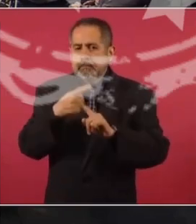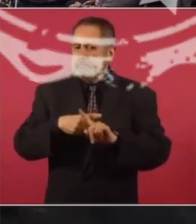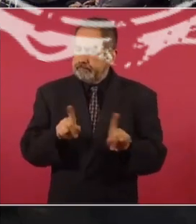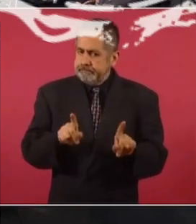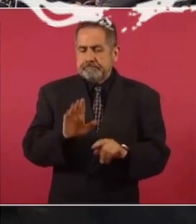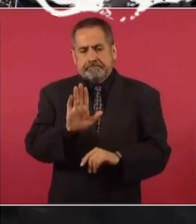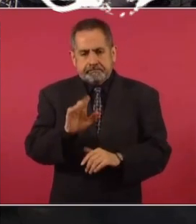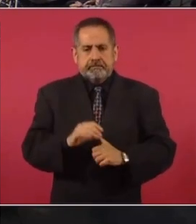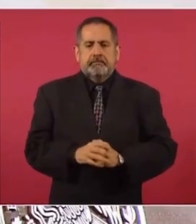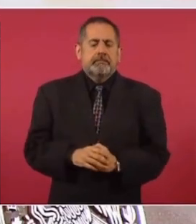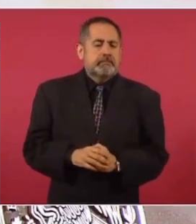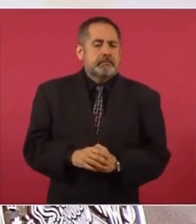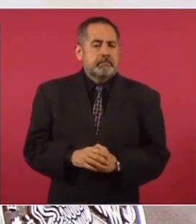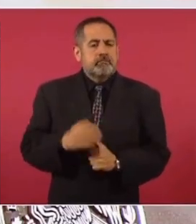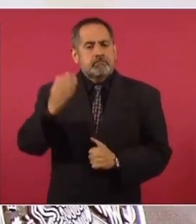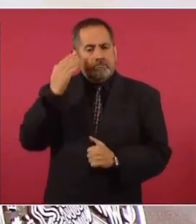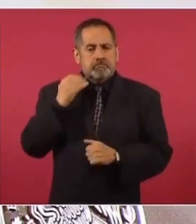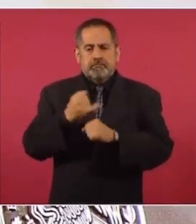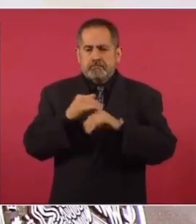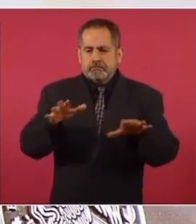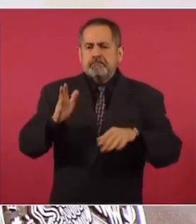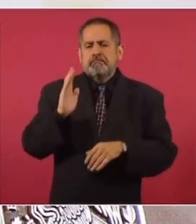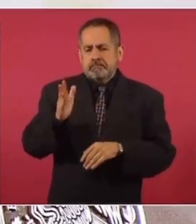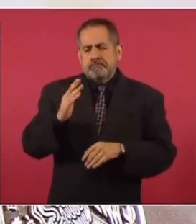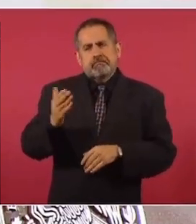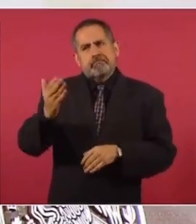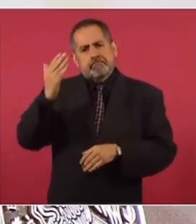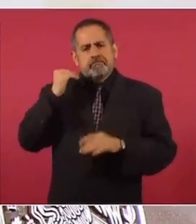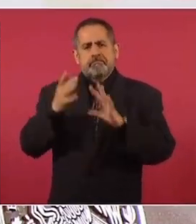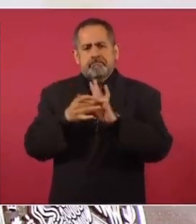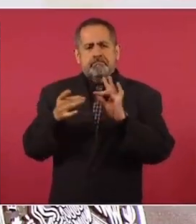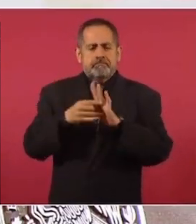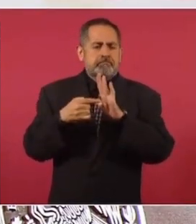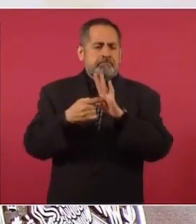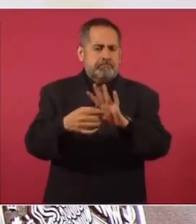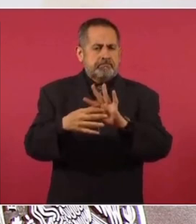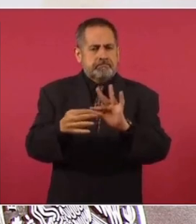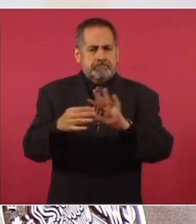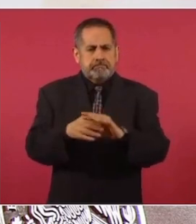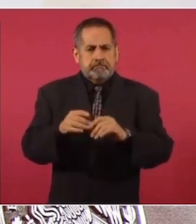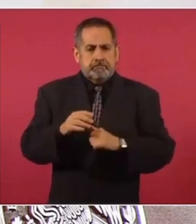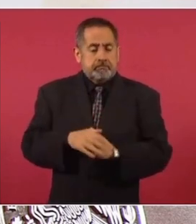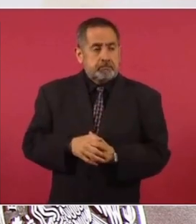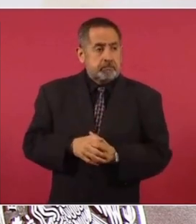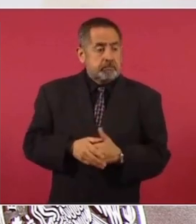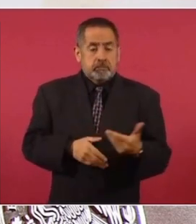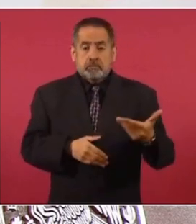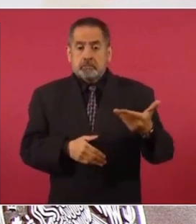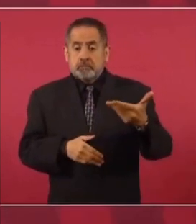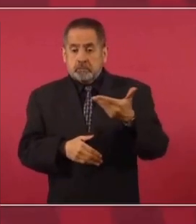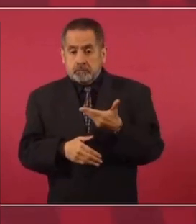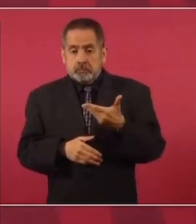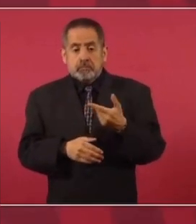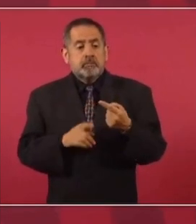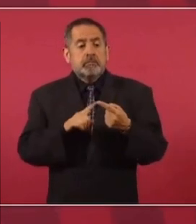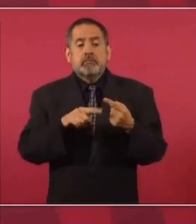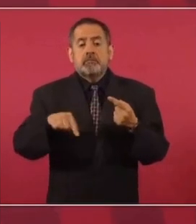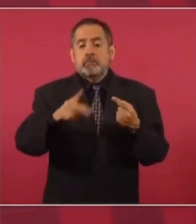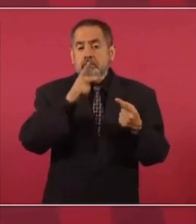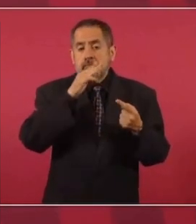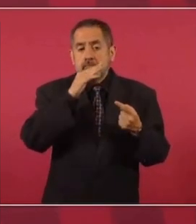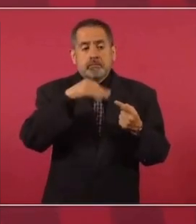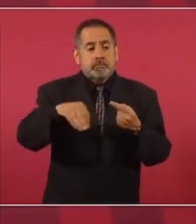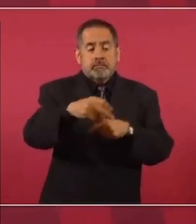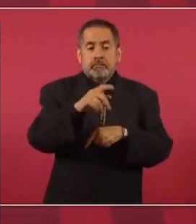Por supuesto, es algo que ya informamos desde hace tiempo. Estuvimos a solicitud de los padres de familia que en